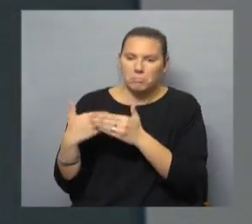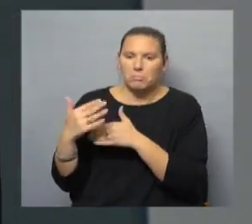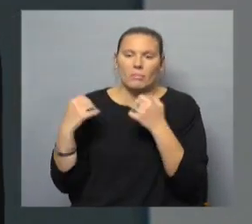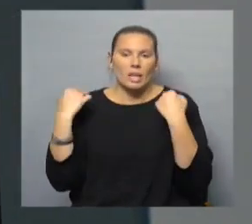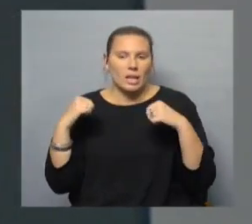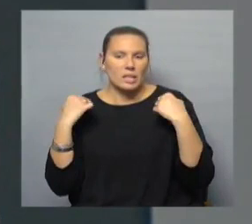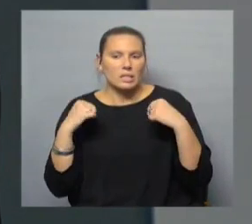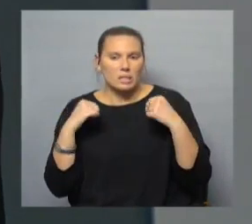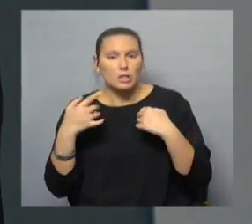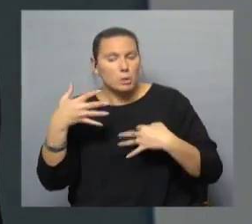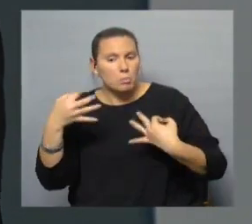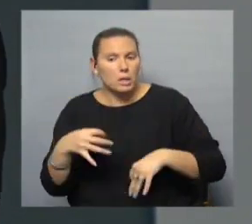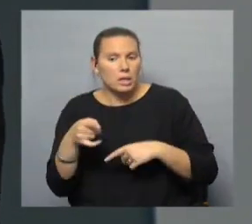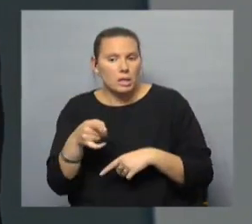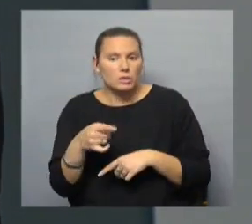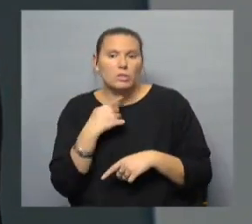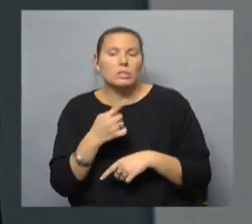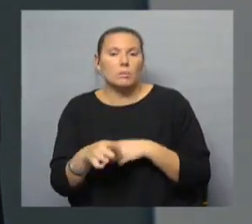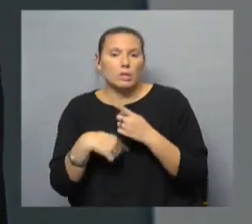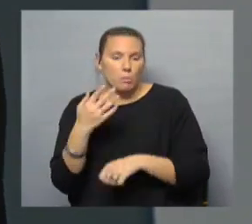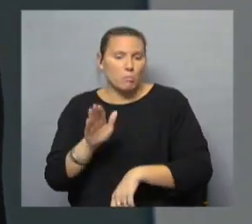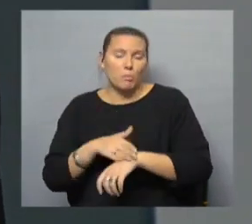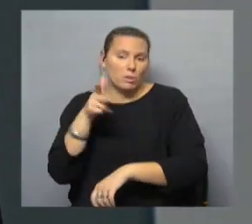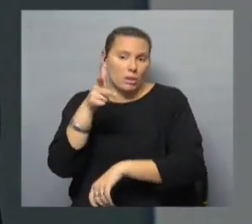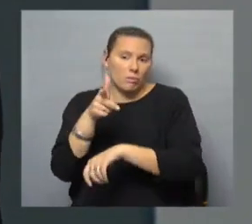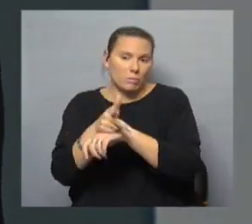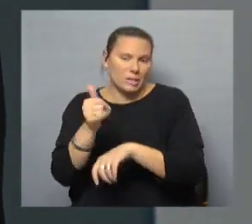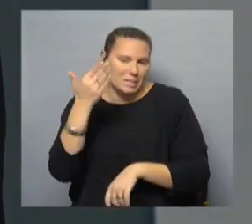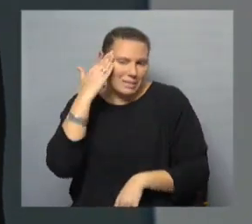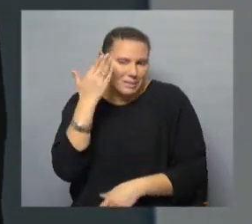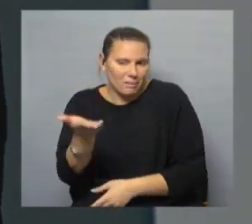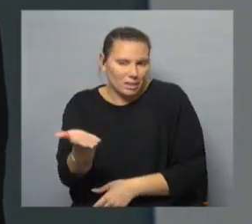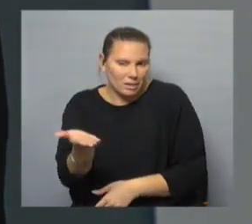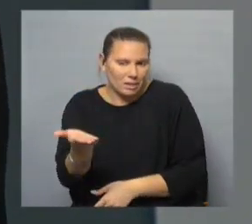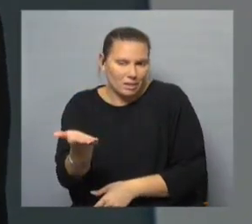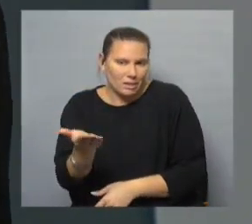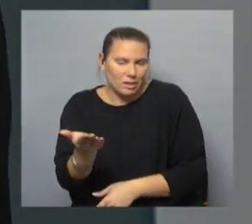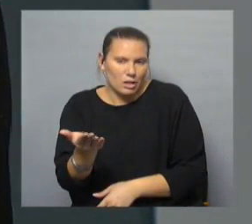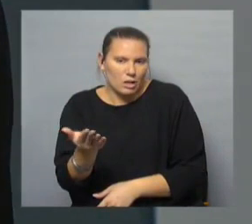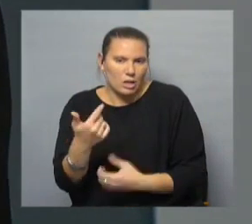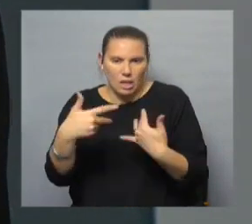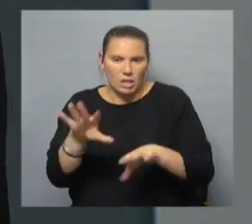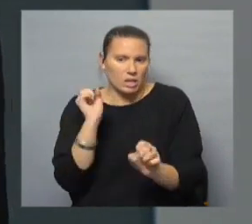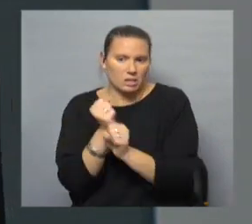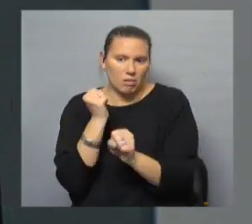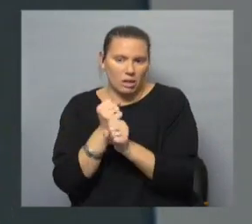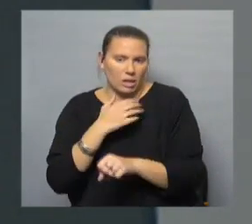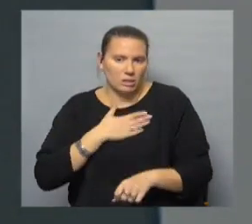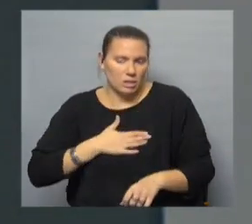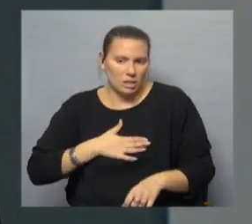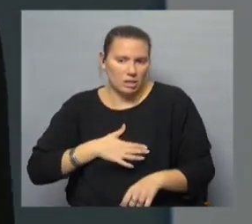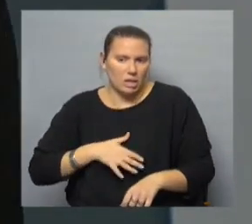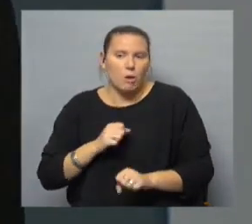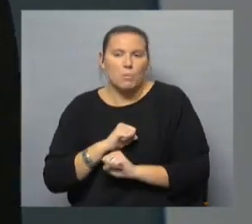ensayo importante y eso lo que hace es que después en el rodaje ella sabe todo. Es decir, la dejas trabajar tranquilo, es más,